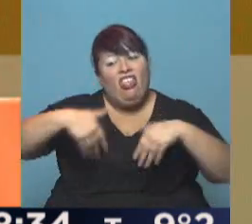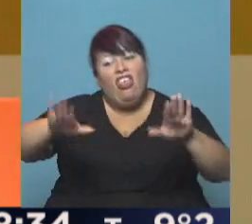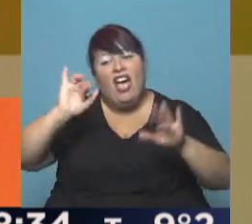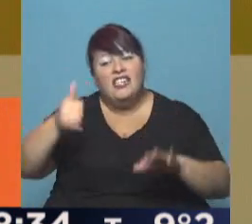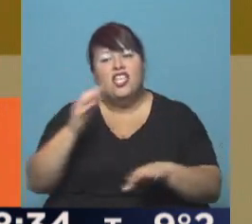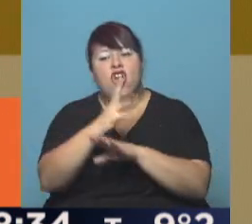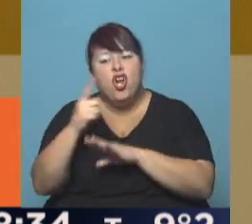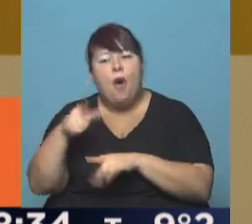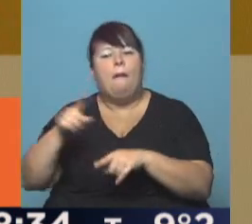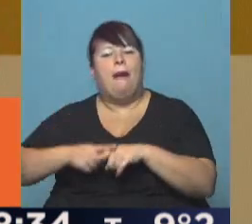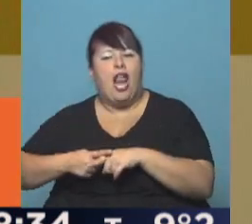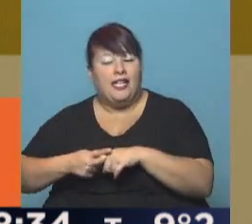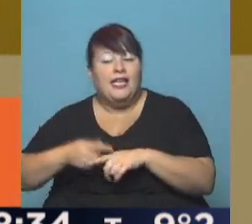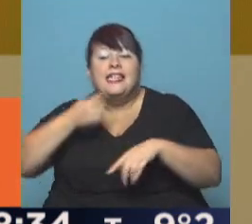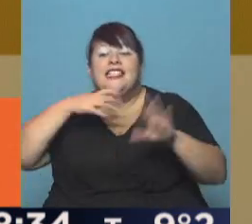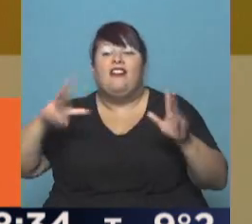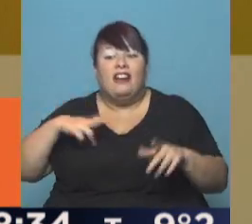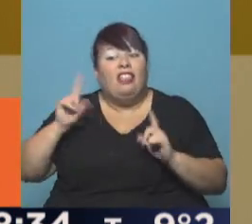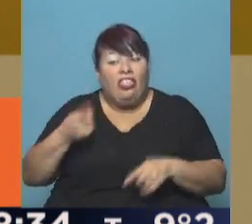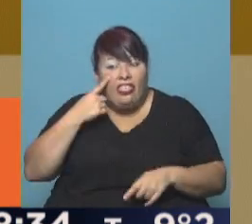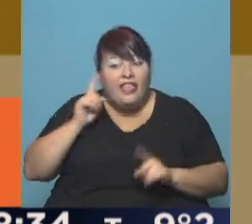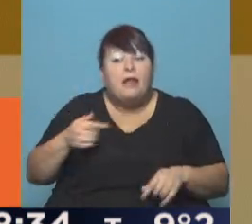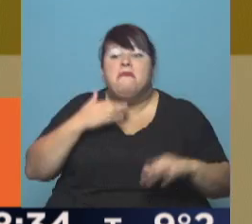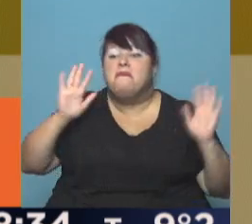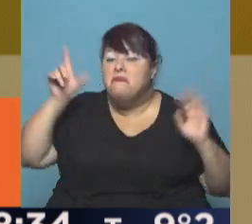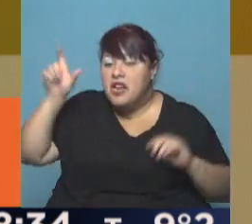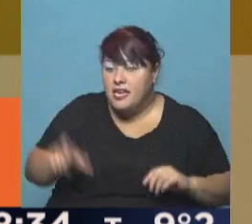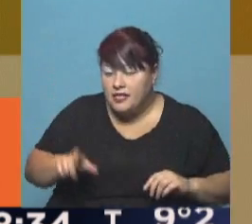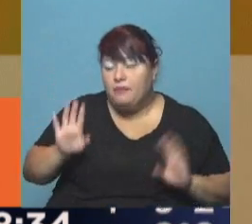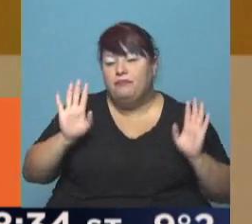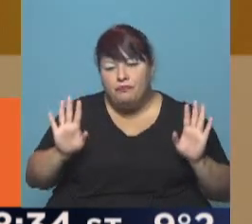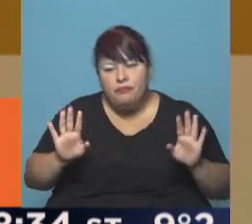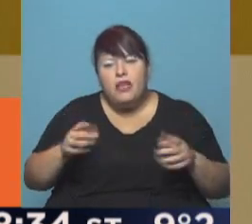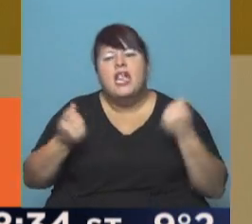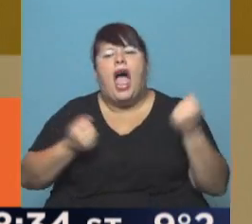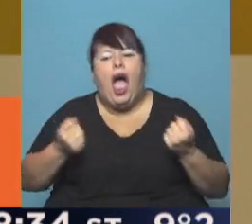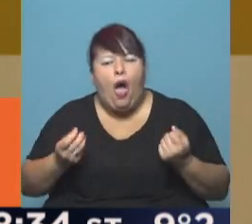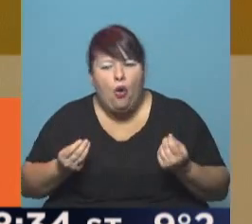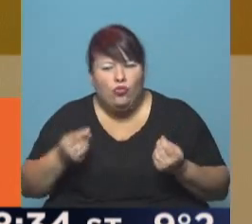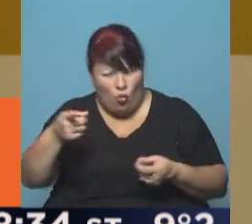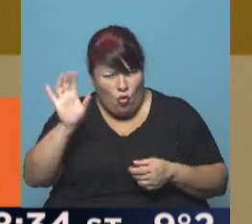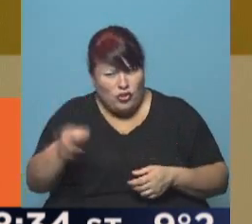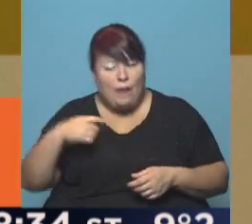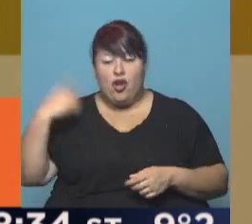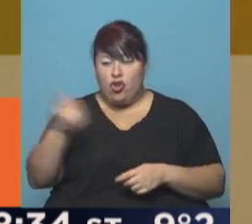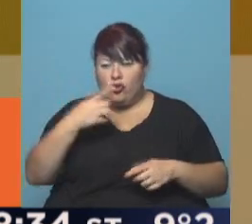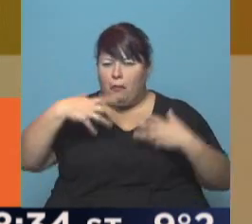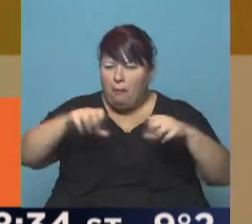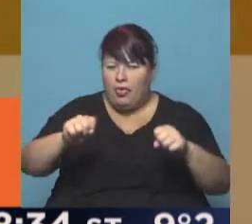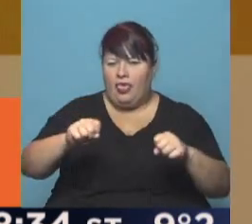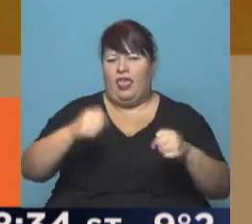el robo para la política, si es que no se enriqueció personalmente. Ahora, ¿y los autos? Ustedes saben que nosotros